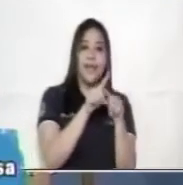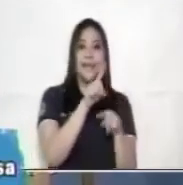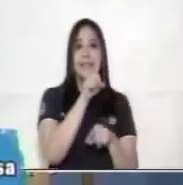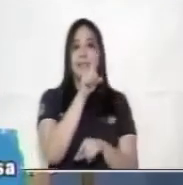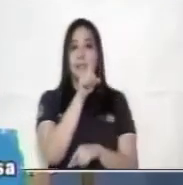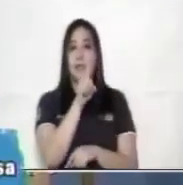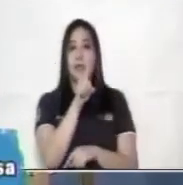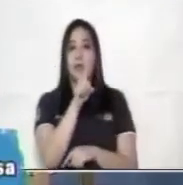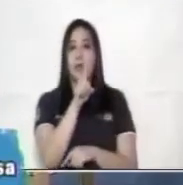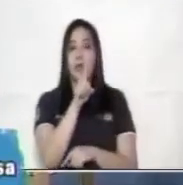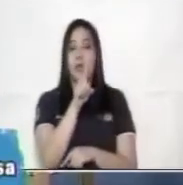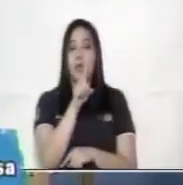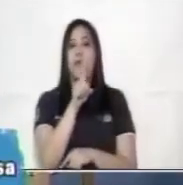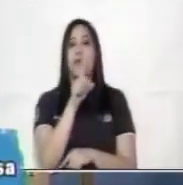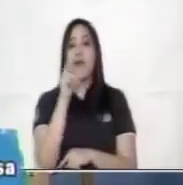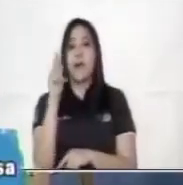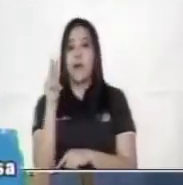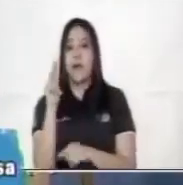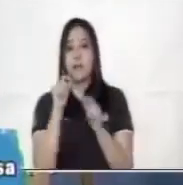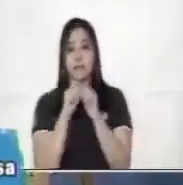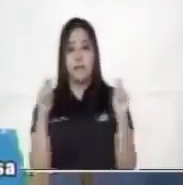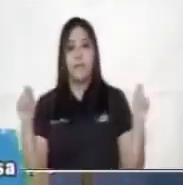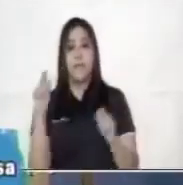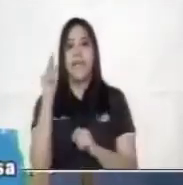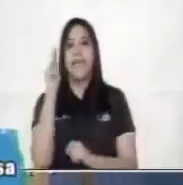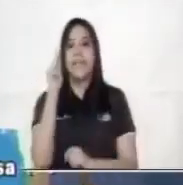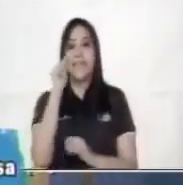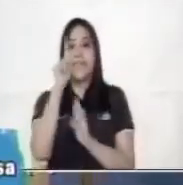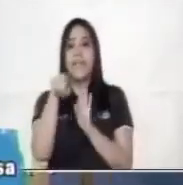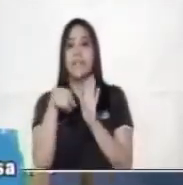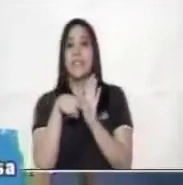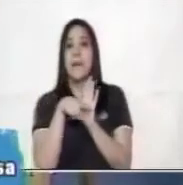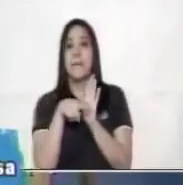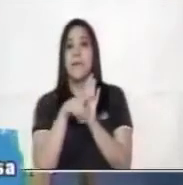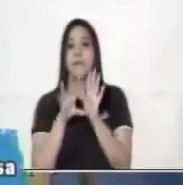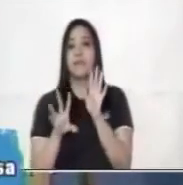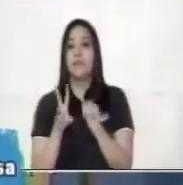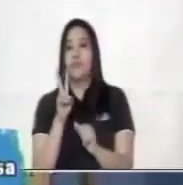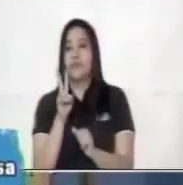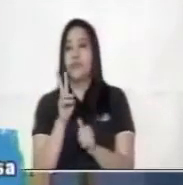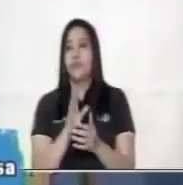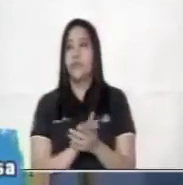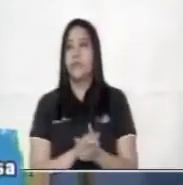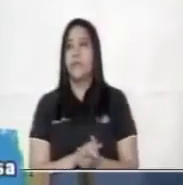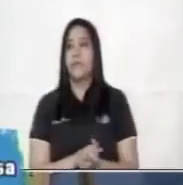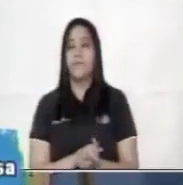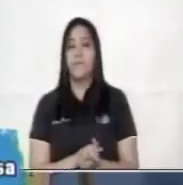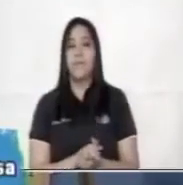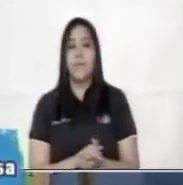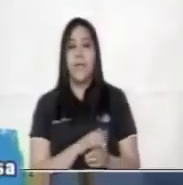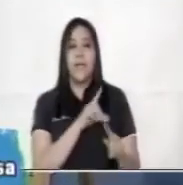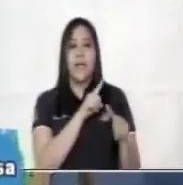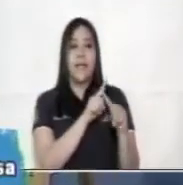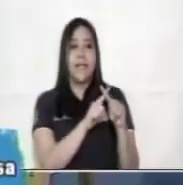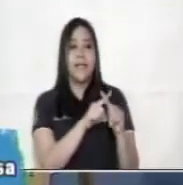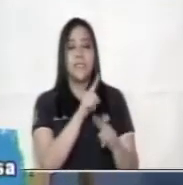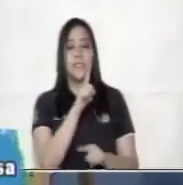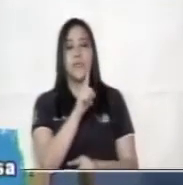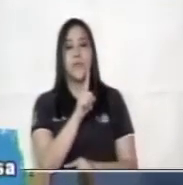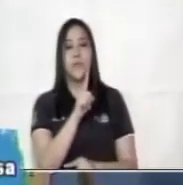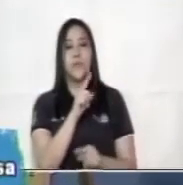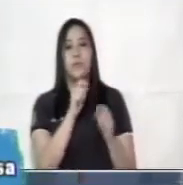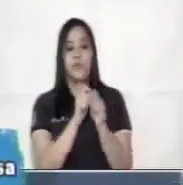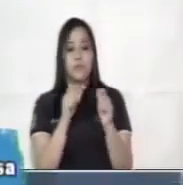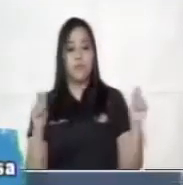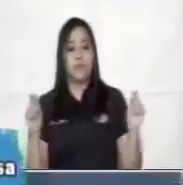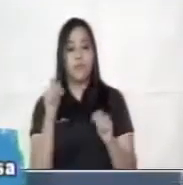es menos 12. Cuando x es 1, y es menos